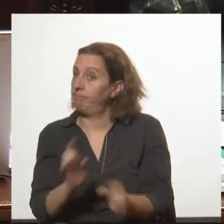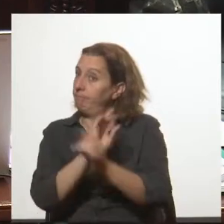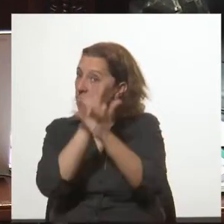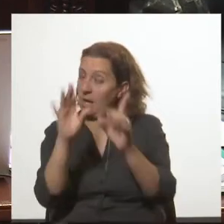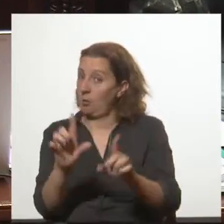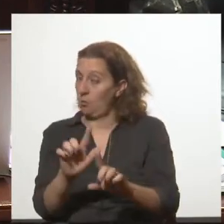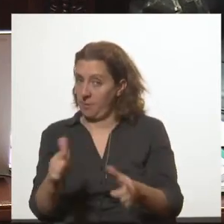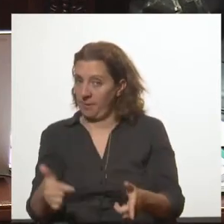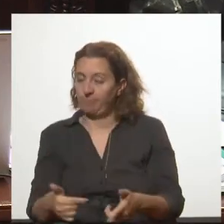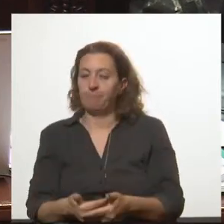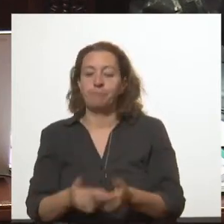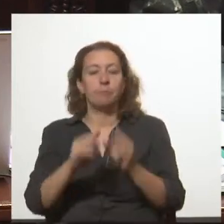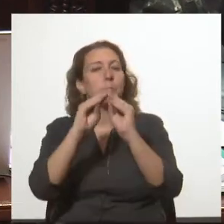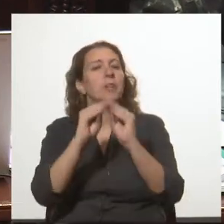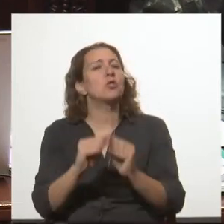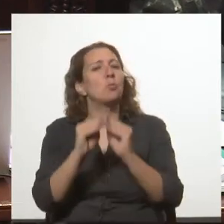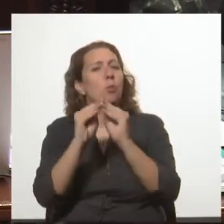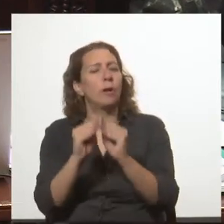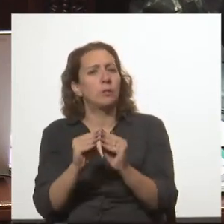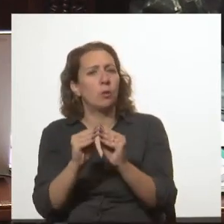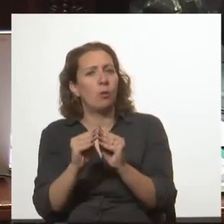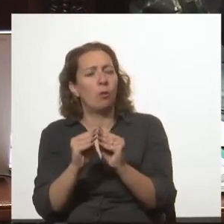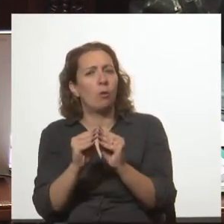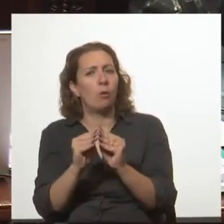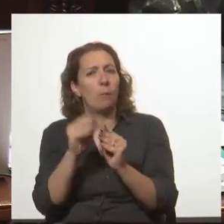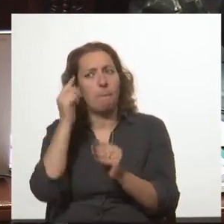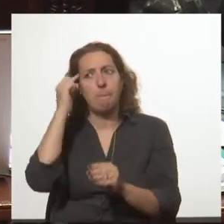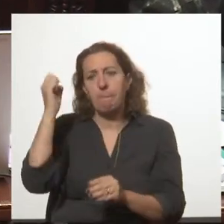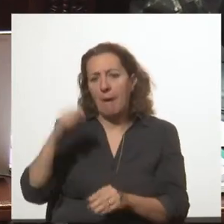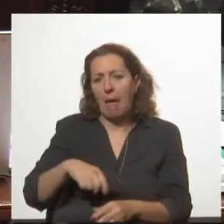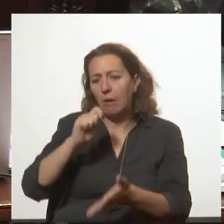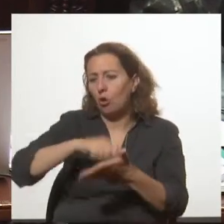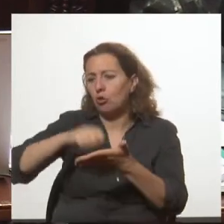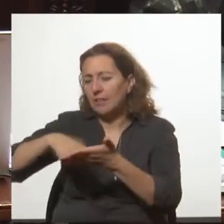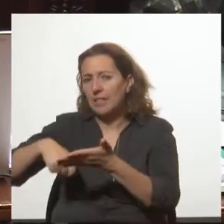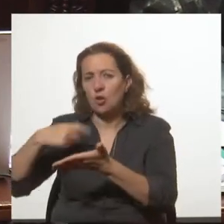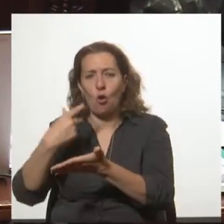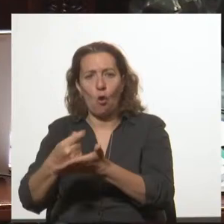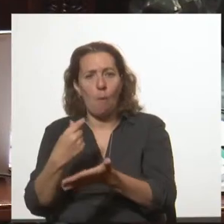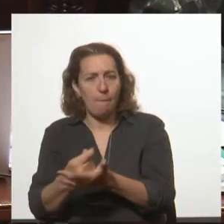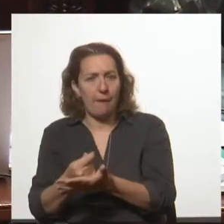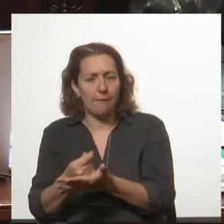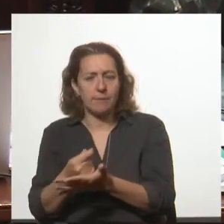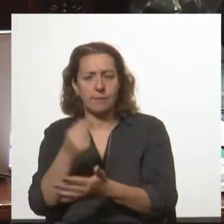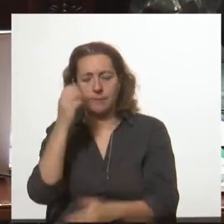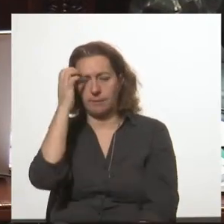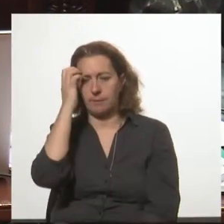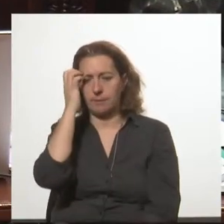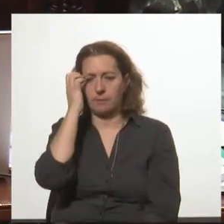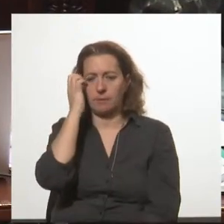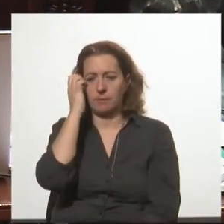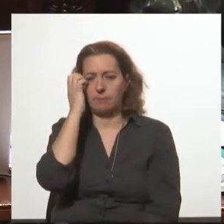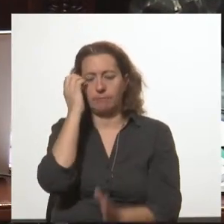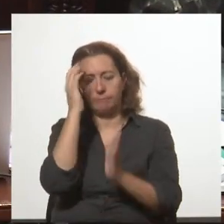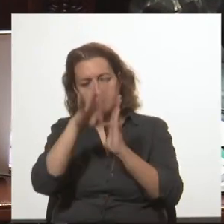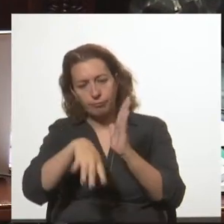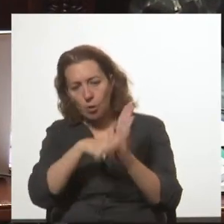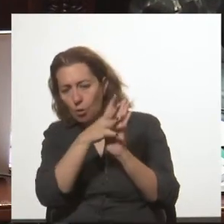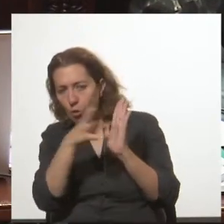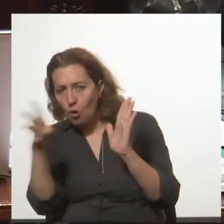los presupuestos los planes de contratación y compras cronogramas